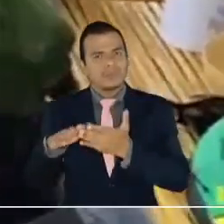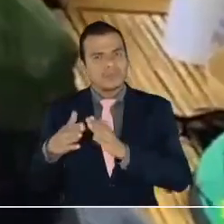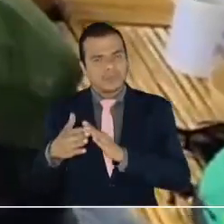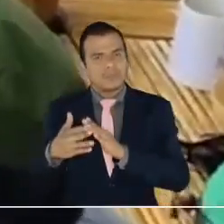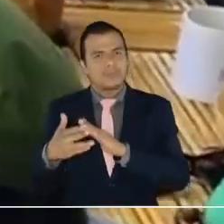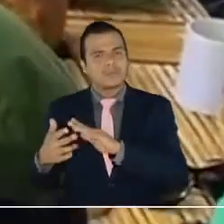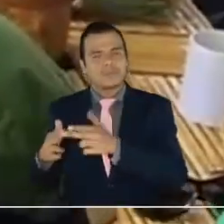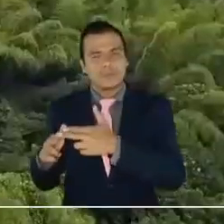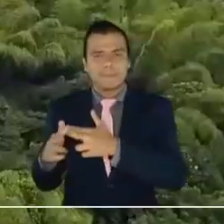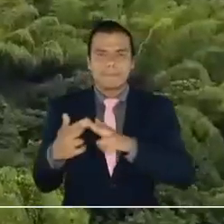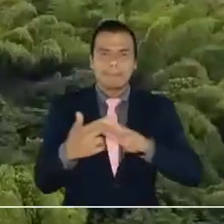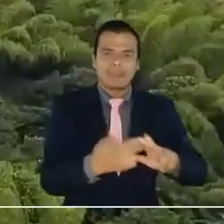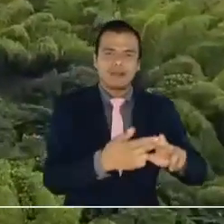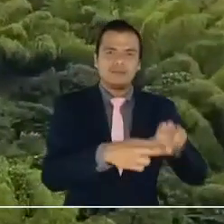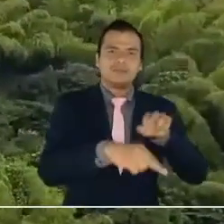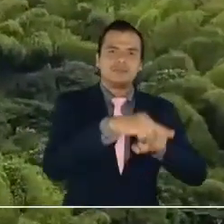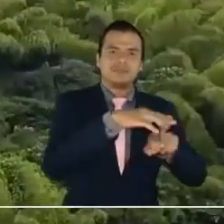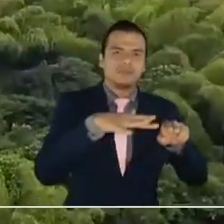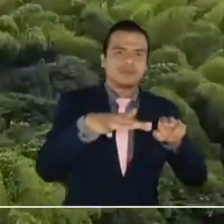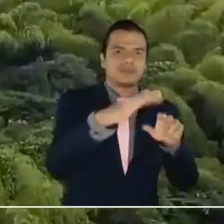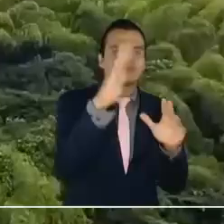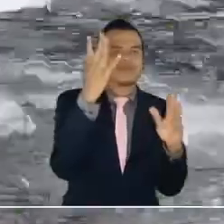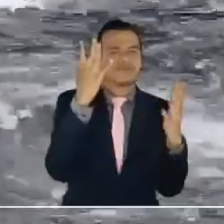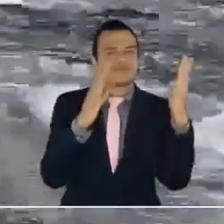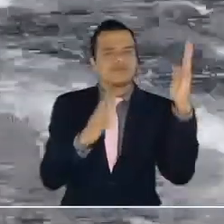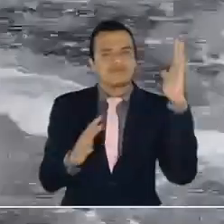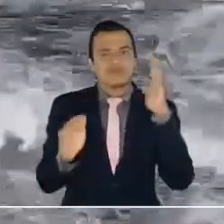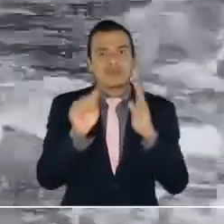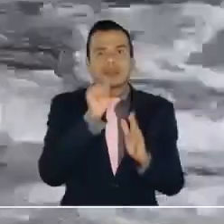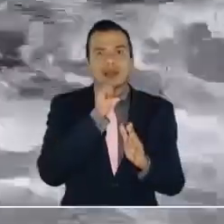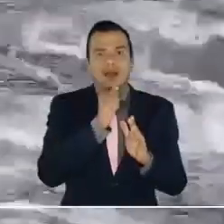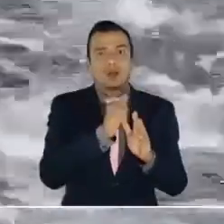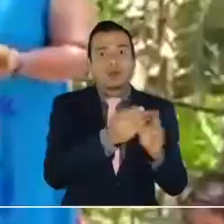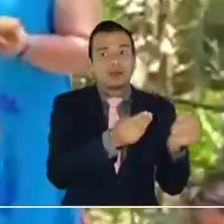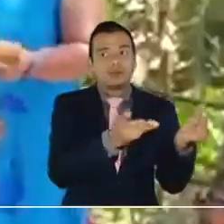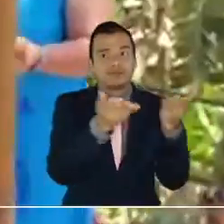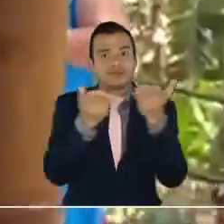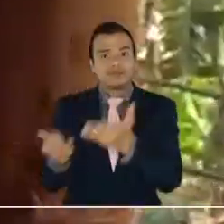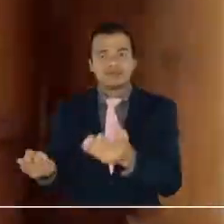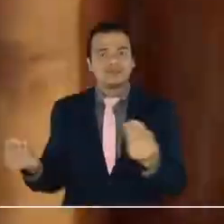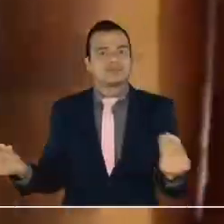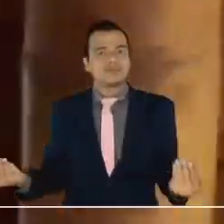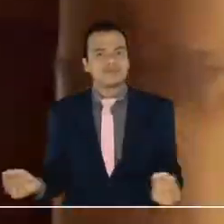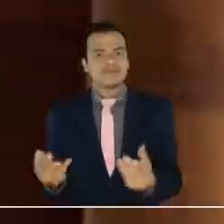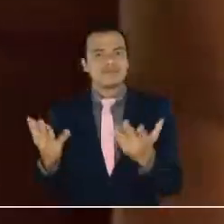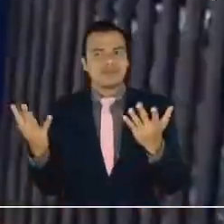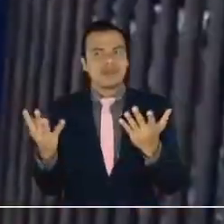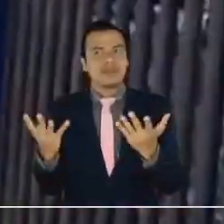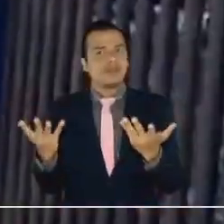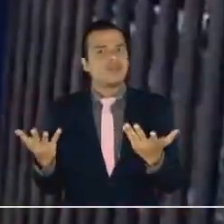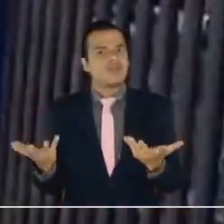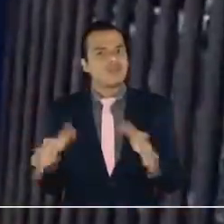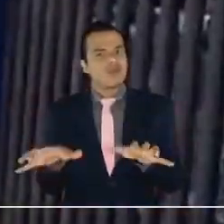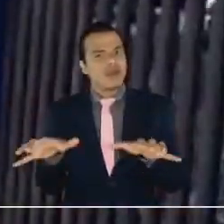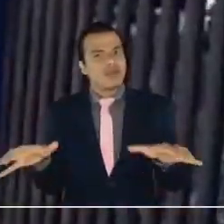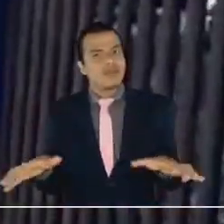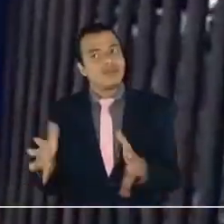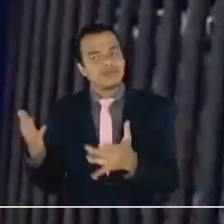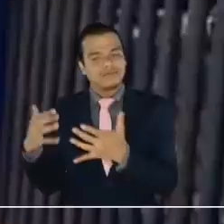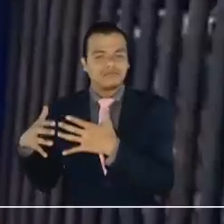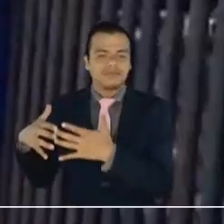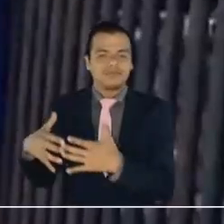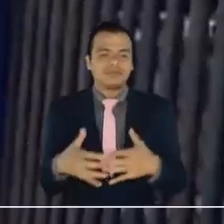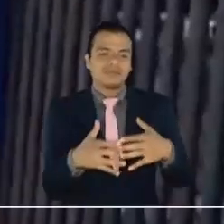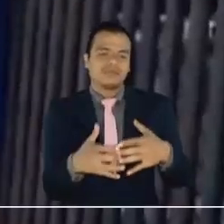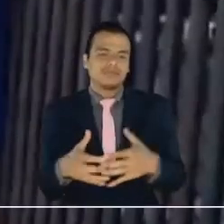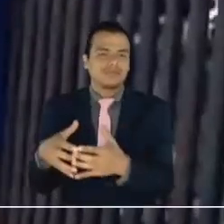y el agua como fuente esencial de vida y se llevará a cabo con recorridos artísticos y pedagógicos. Esta es una acción